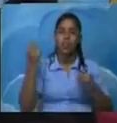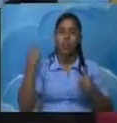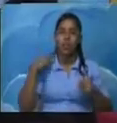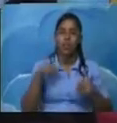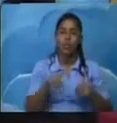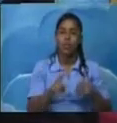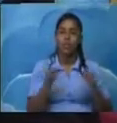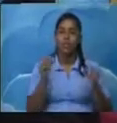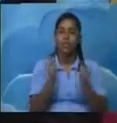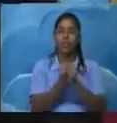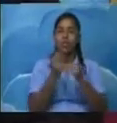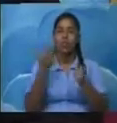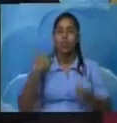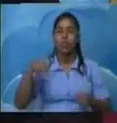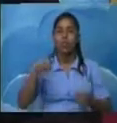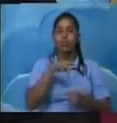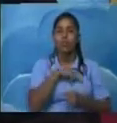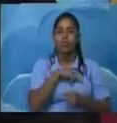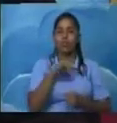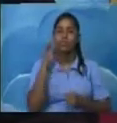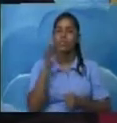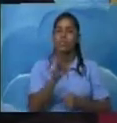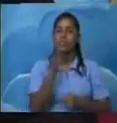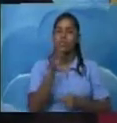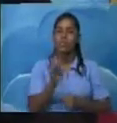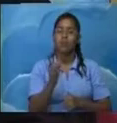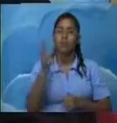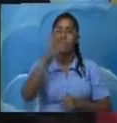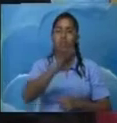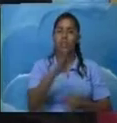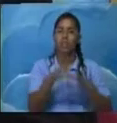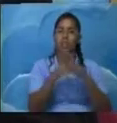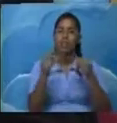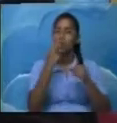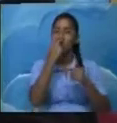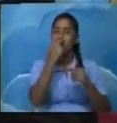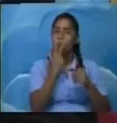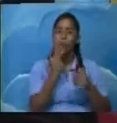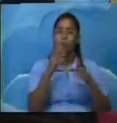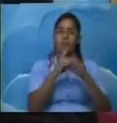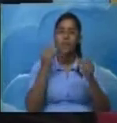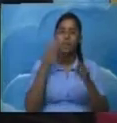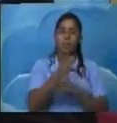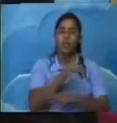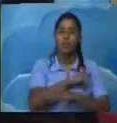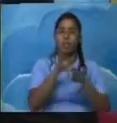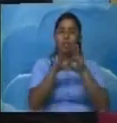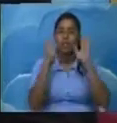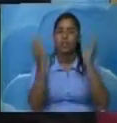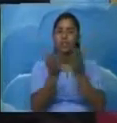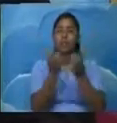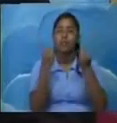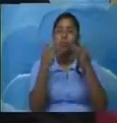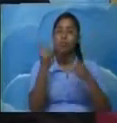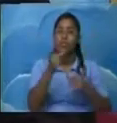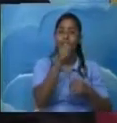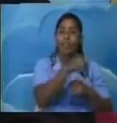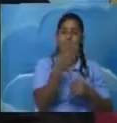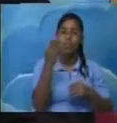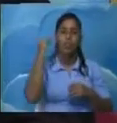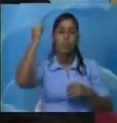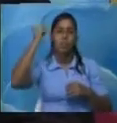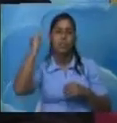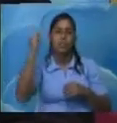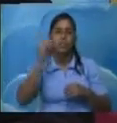tendréis con vosotros. Siempre iban a estar los pobres en medio de la tierra. Hay mucha gente que ha pensado, pero